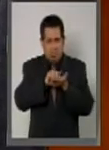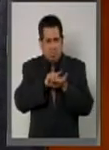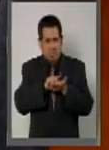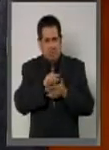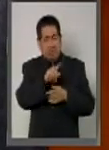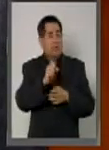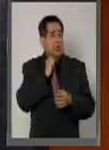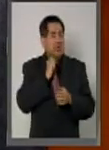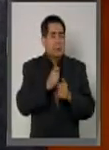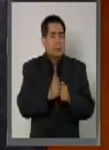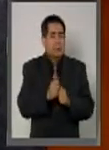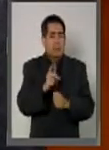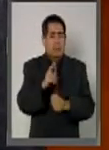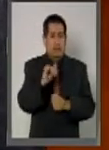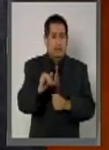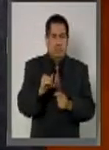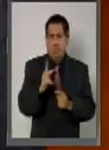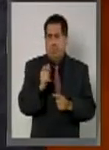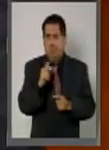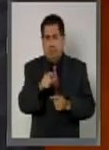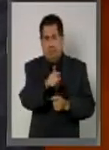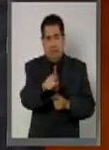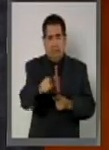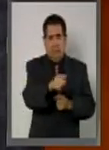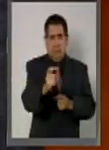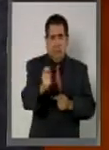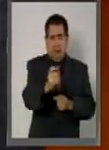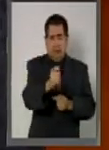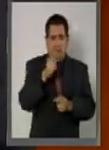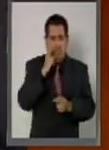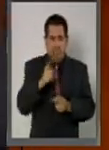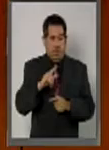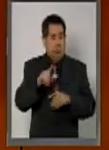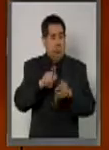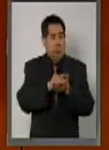señor senador priista, panista, que está aquí enfrente de mí.